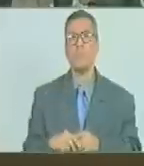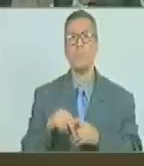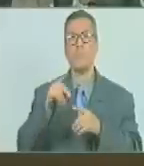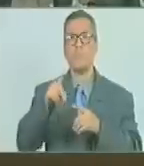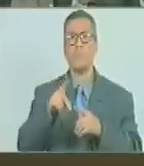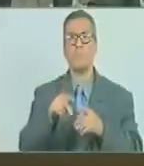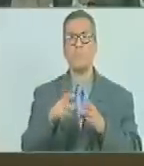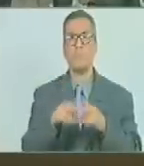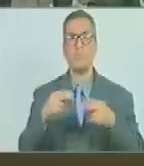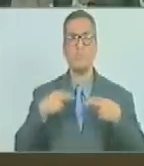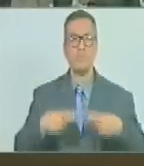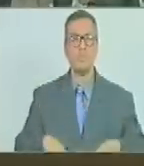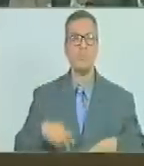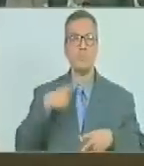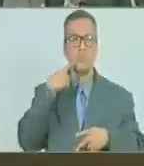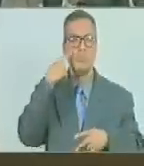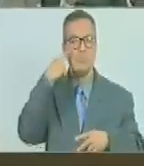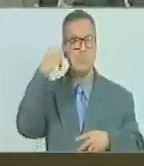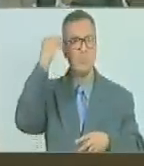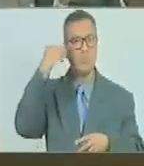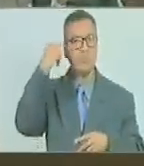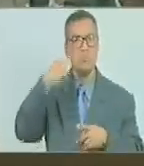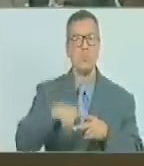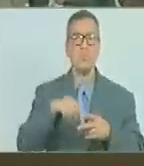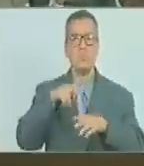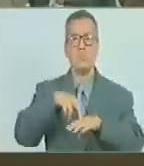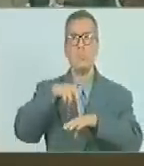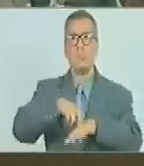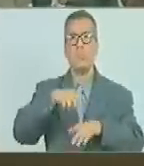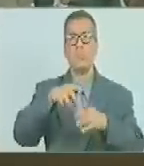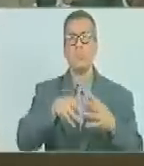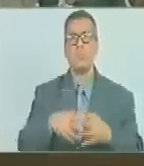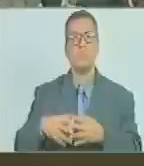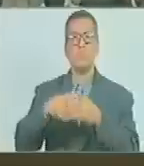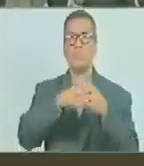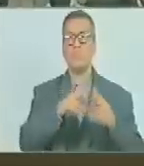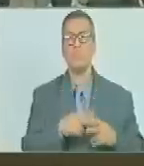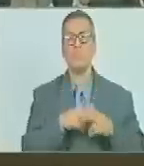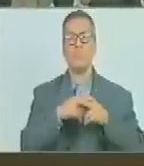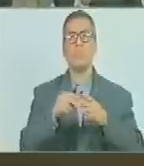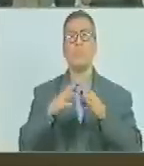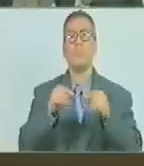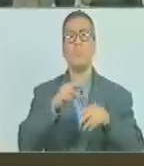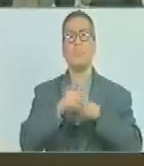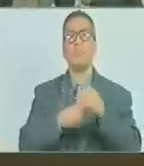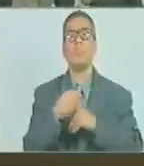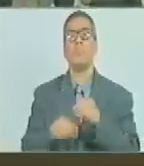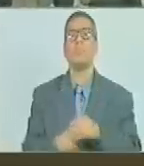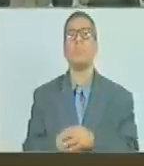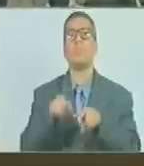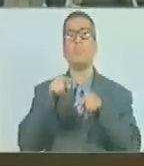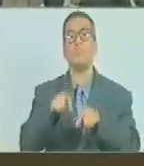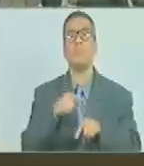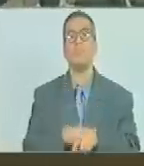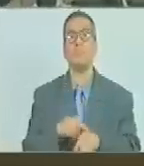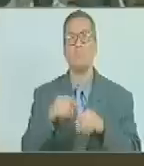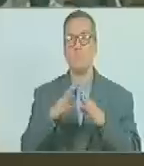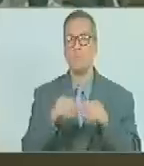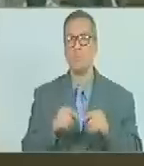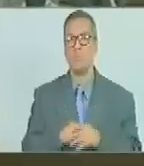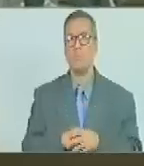criminal, inhumana, perversa y arrastrada al imperialismo se prestó para ello. Ahora, todos los